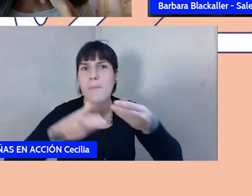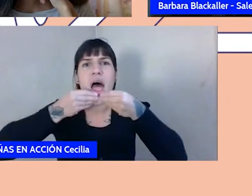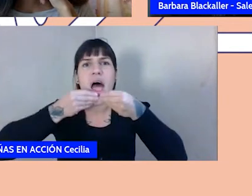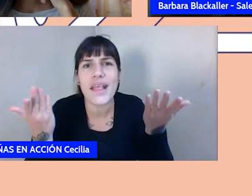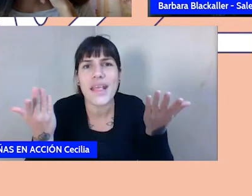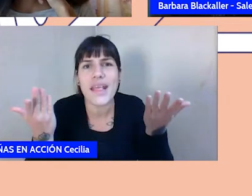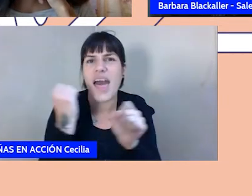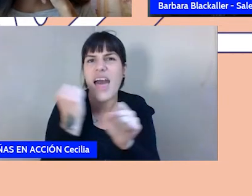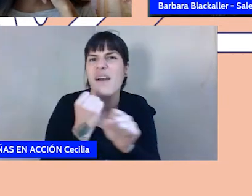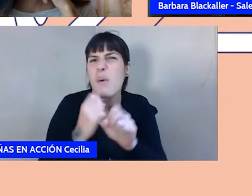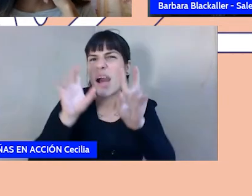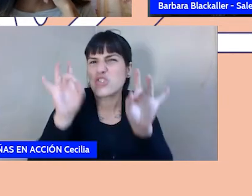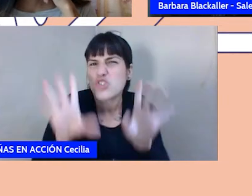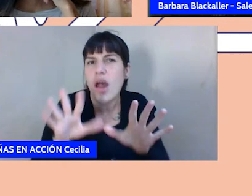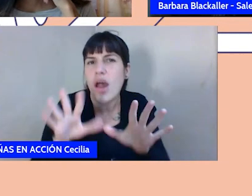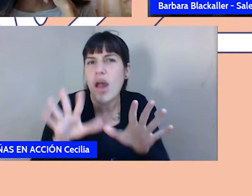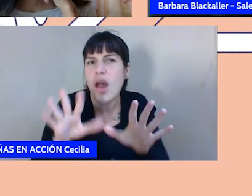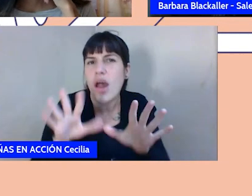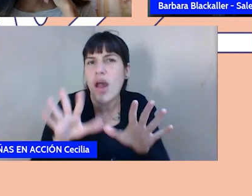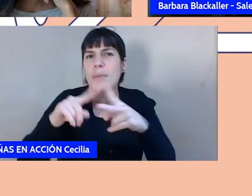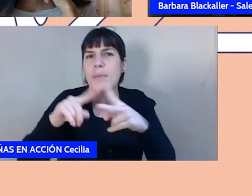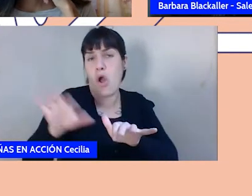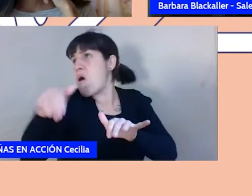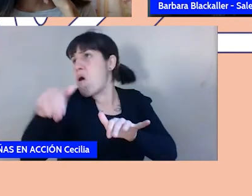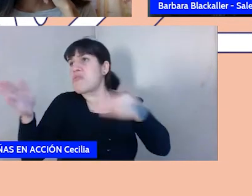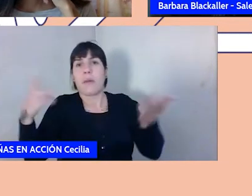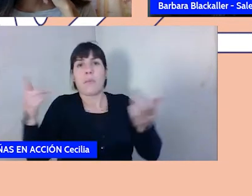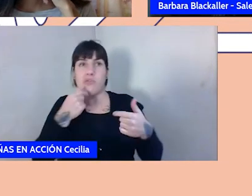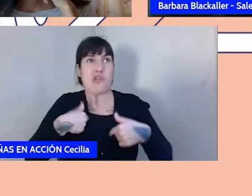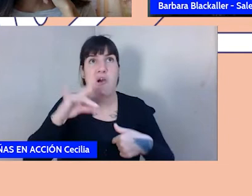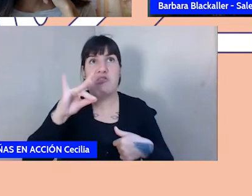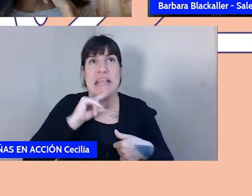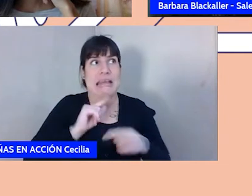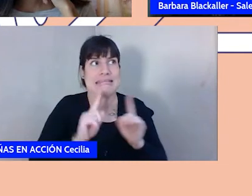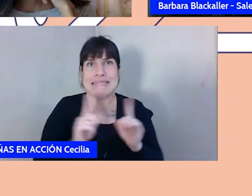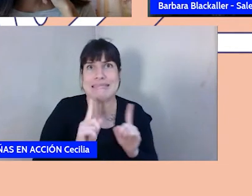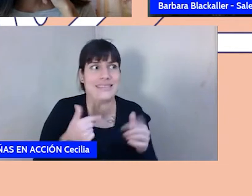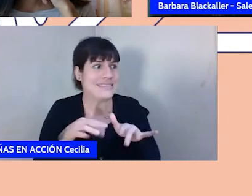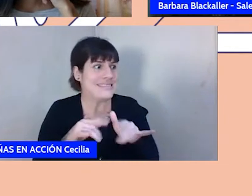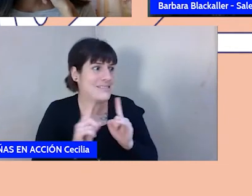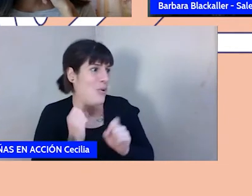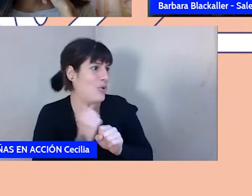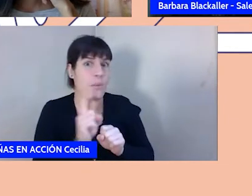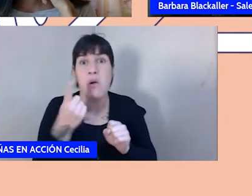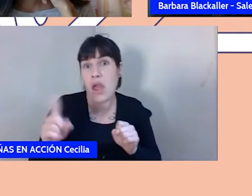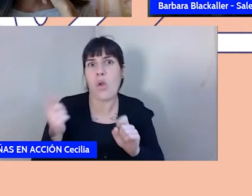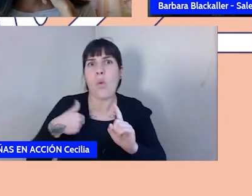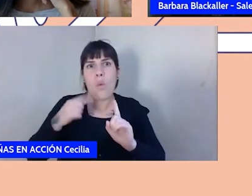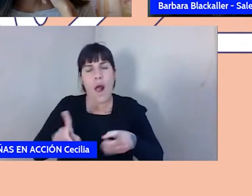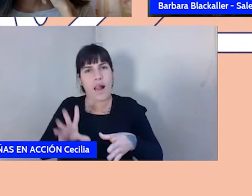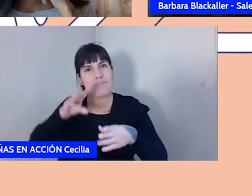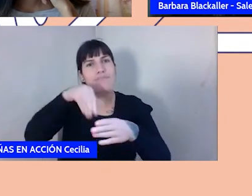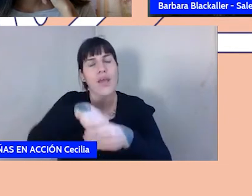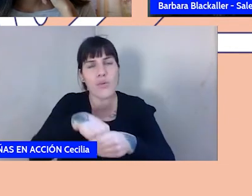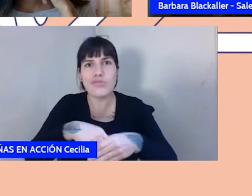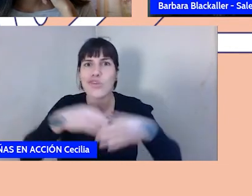somos desarrolladoras, o a lo mejor no somos dateras, pero ahí estamos, ¿no? De alguna manera. Y justo esto que comentaba Ana Joaquina